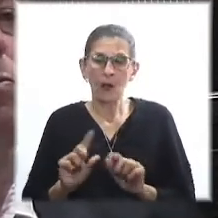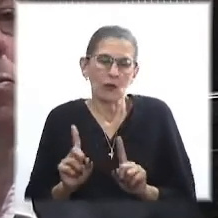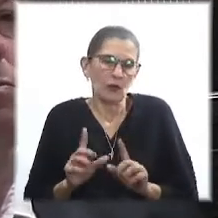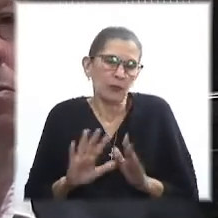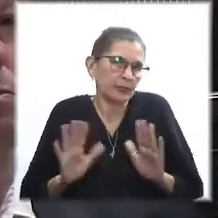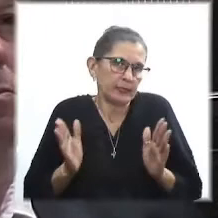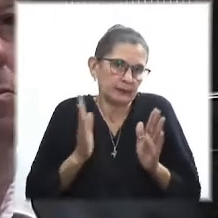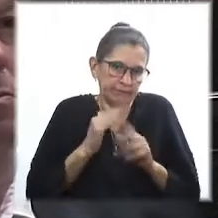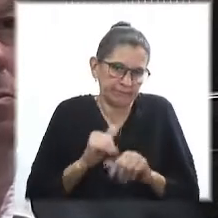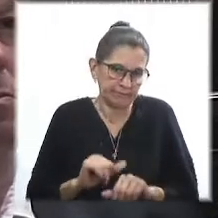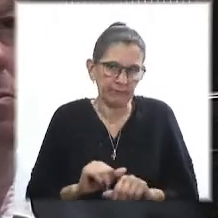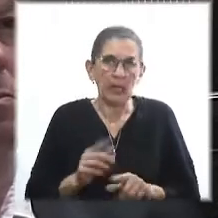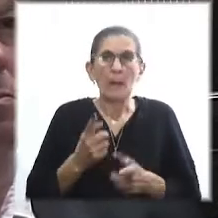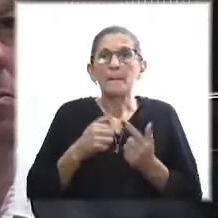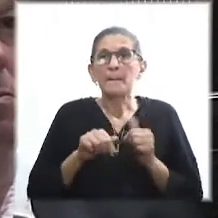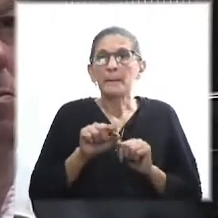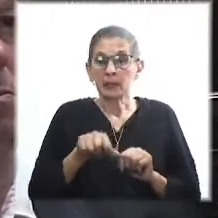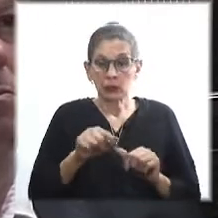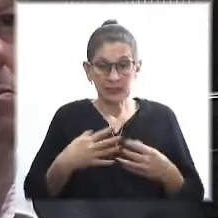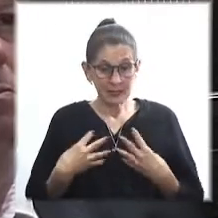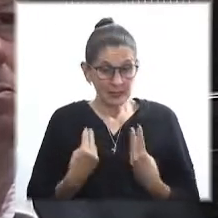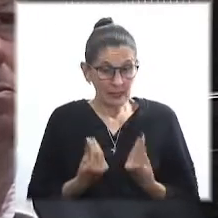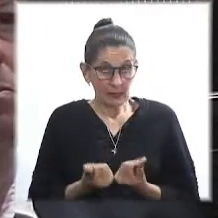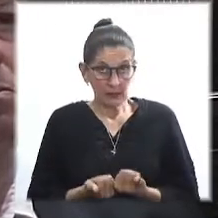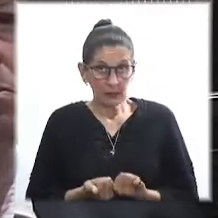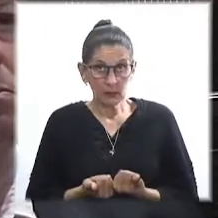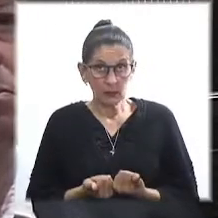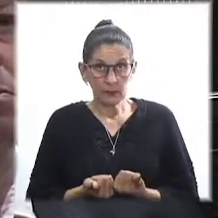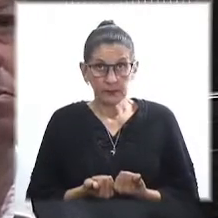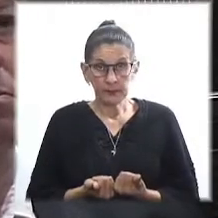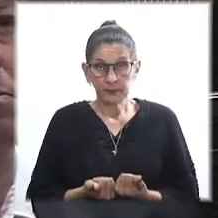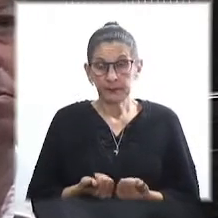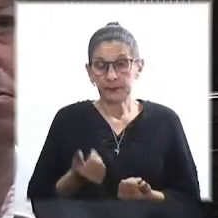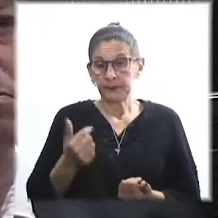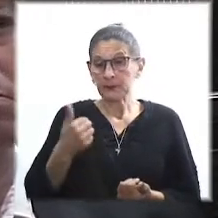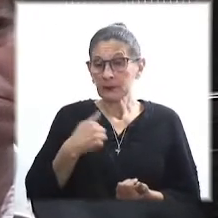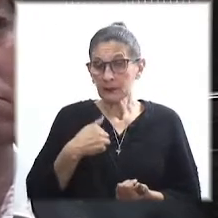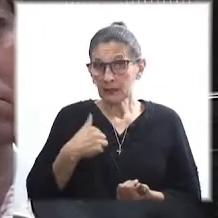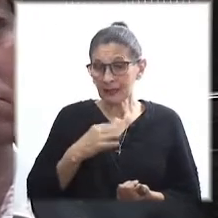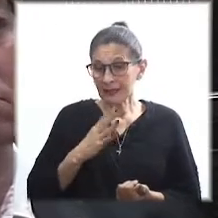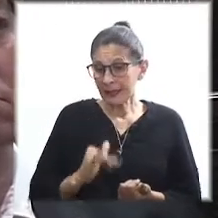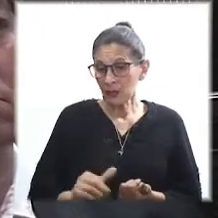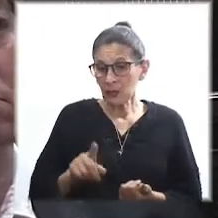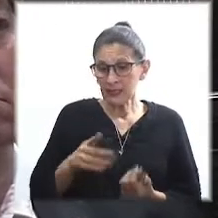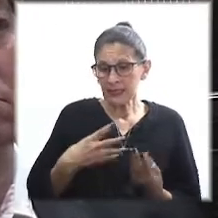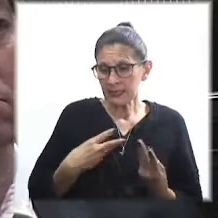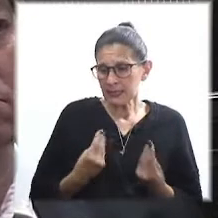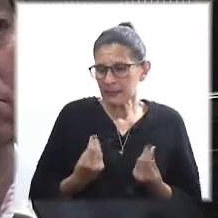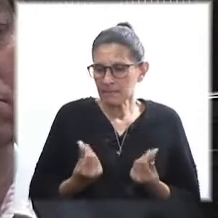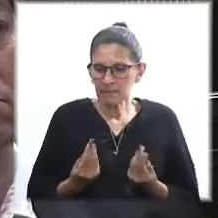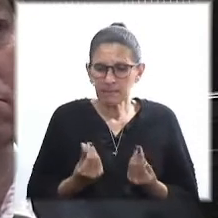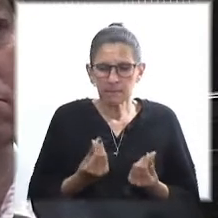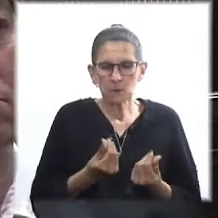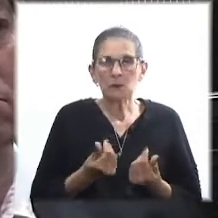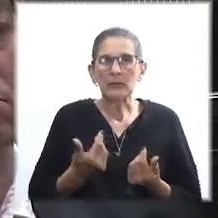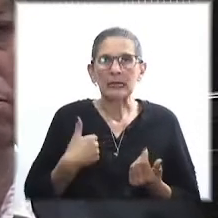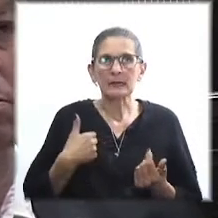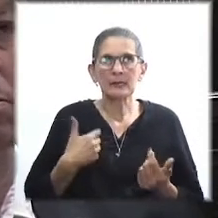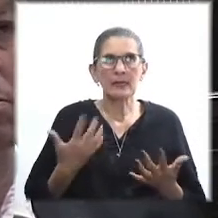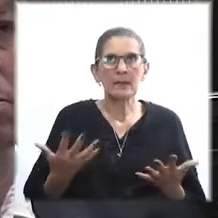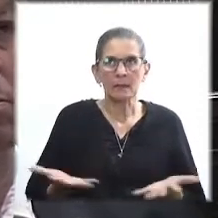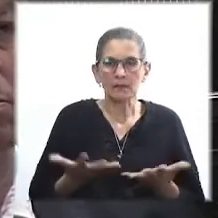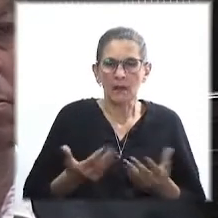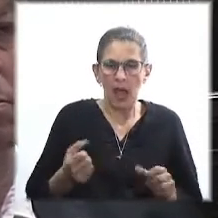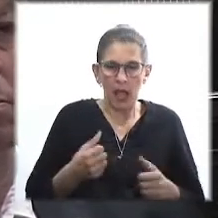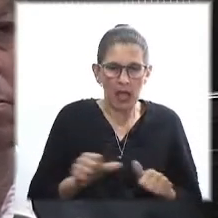escapa, pero con ese sentimiento, desde que tengo esa sensación, es lo que me mueve. Esa es la